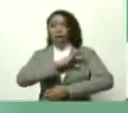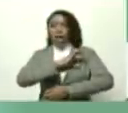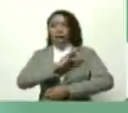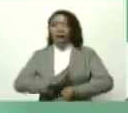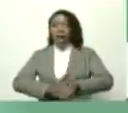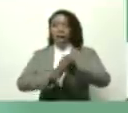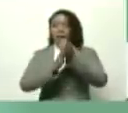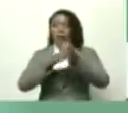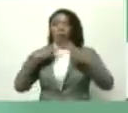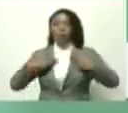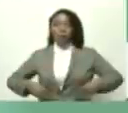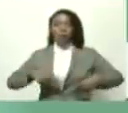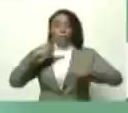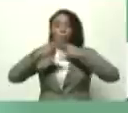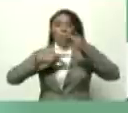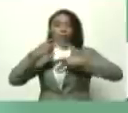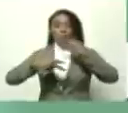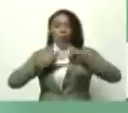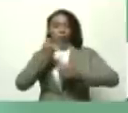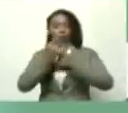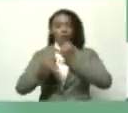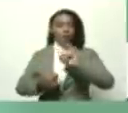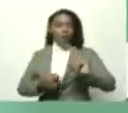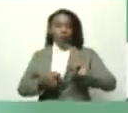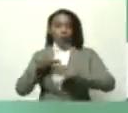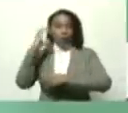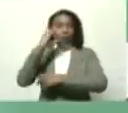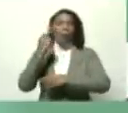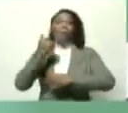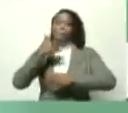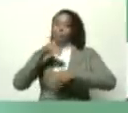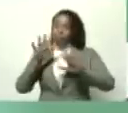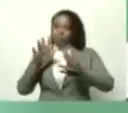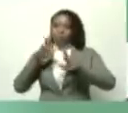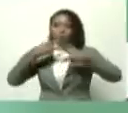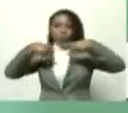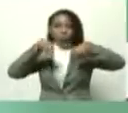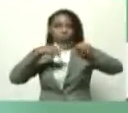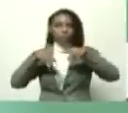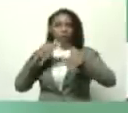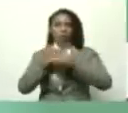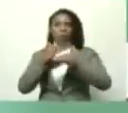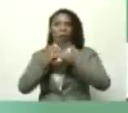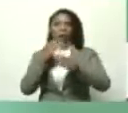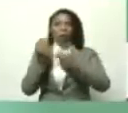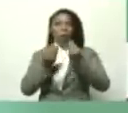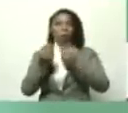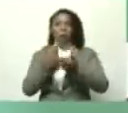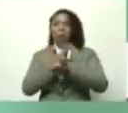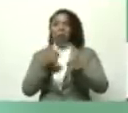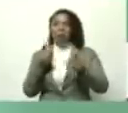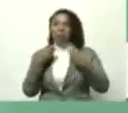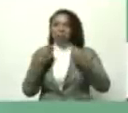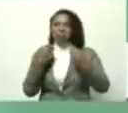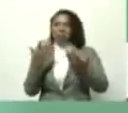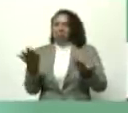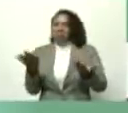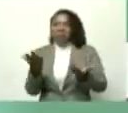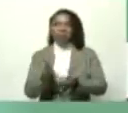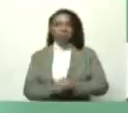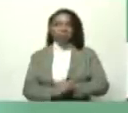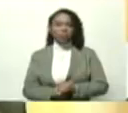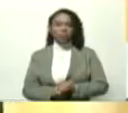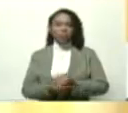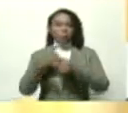dirigentes humanitarios, de dirigentes políticos de izquierda en Colombia, pues se puede pasear como Pedro por su casa en la Corte Penal Internacional. ¿Para qué sirve entonces? Bueno,